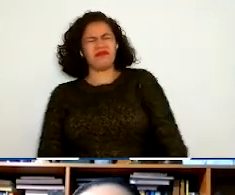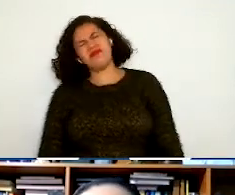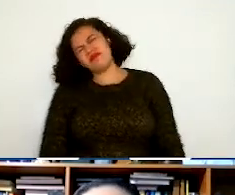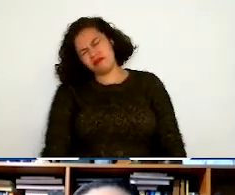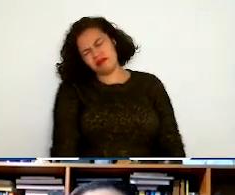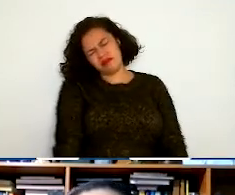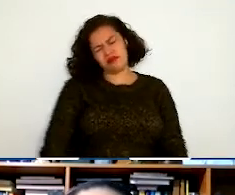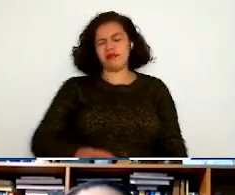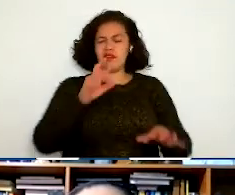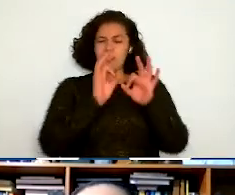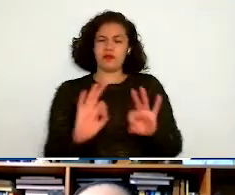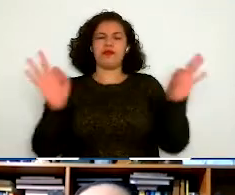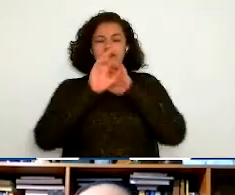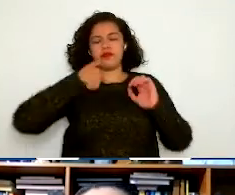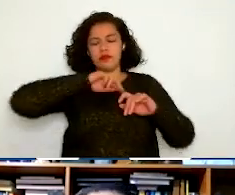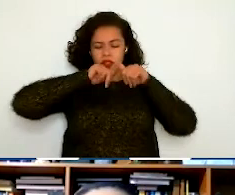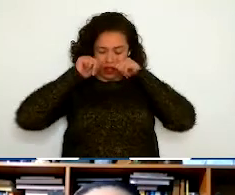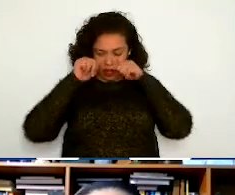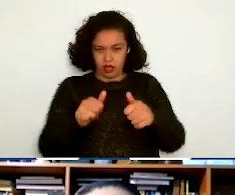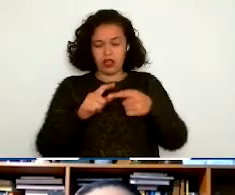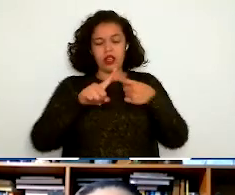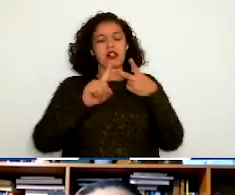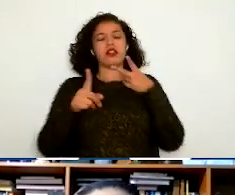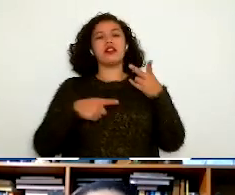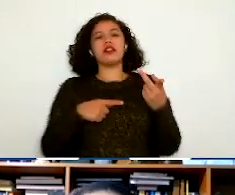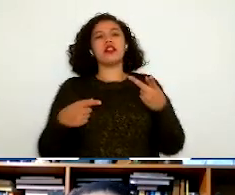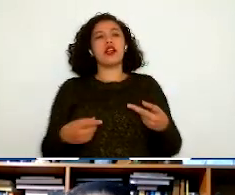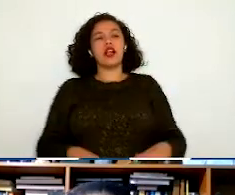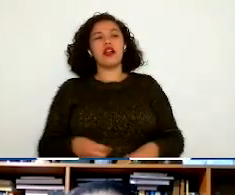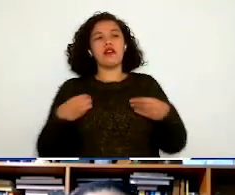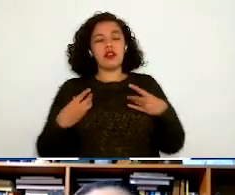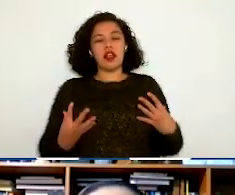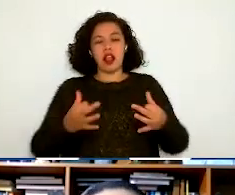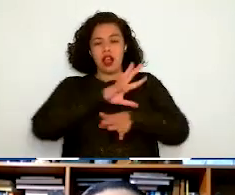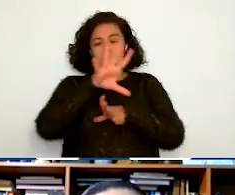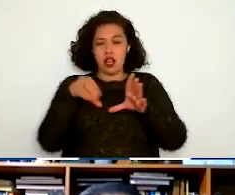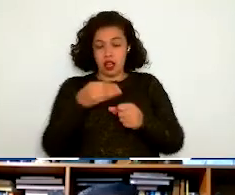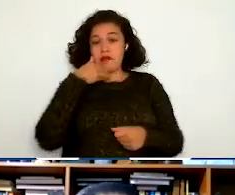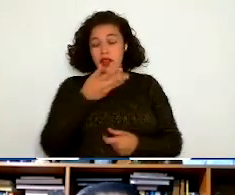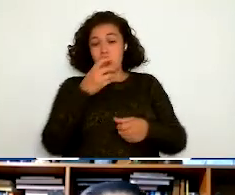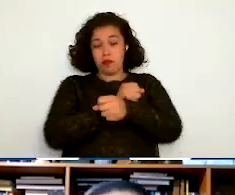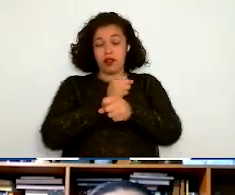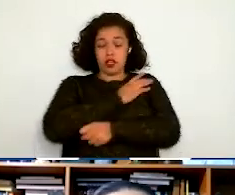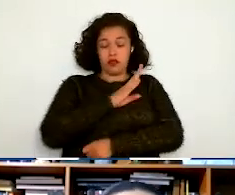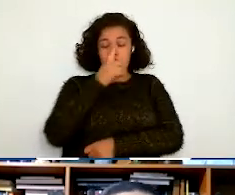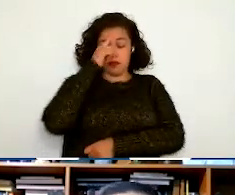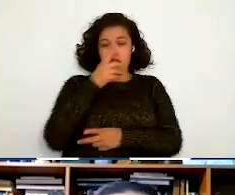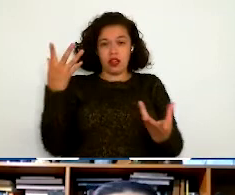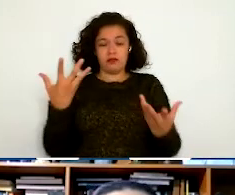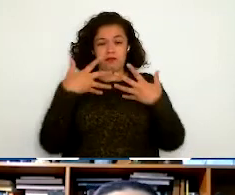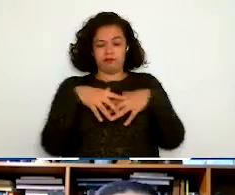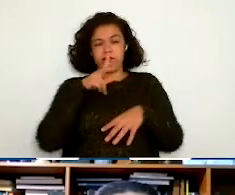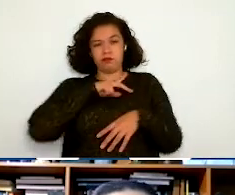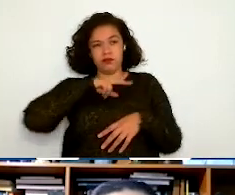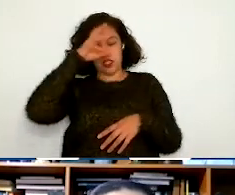mejoremos nuestra atención, que logremos esta calidad integrada o esta buena práctica en mi atención